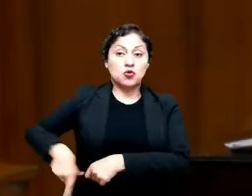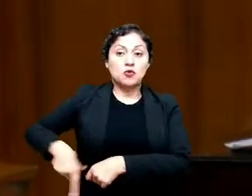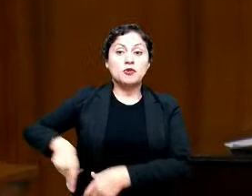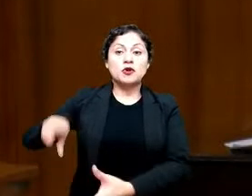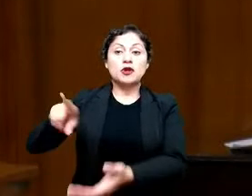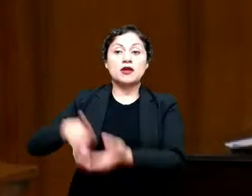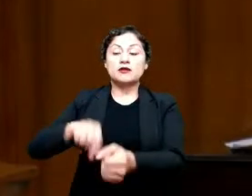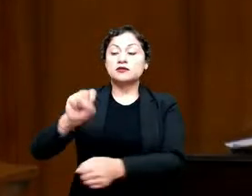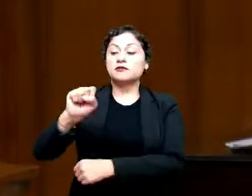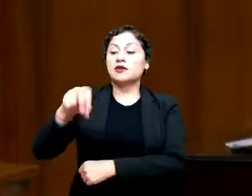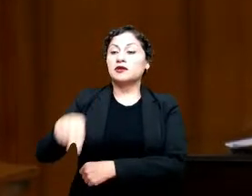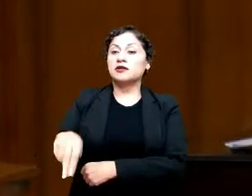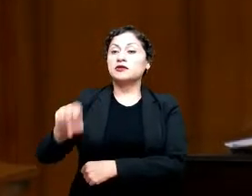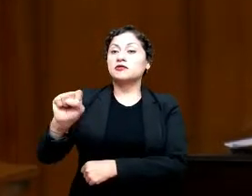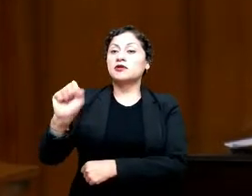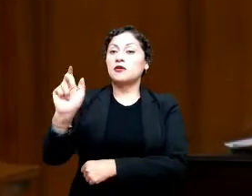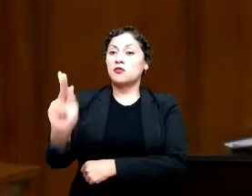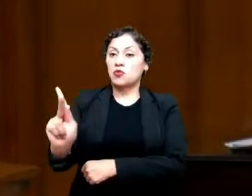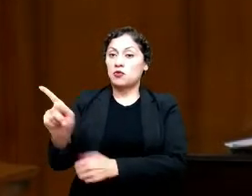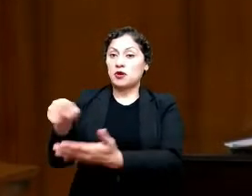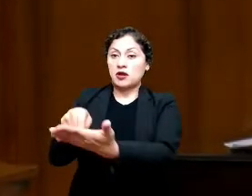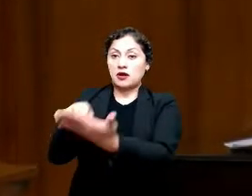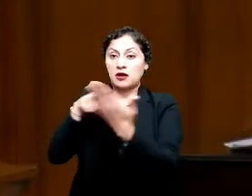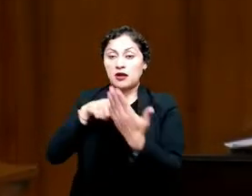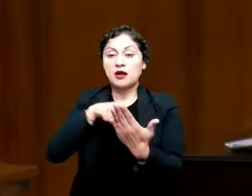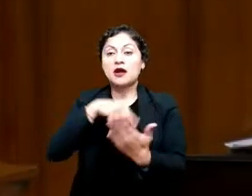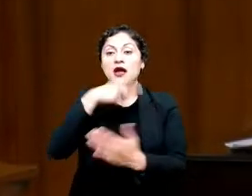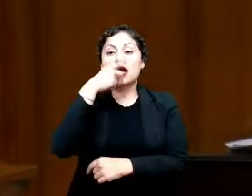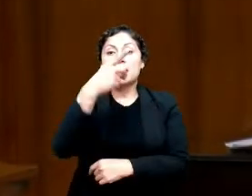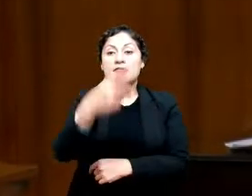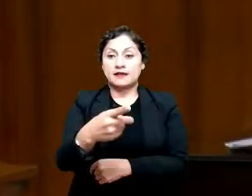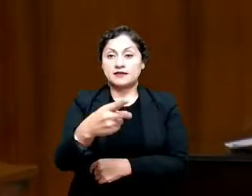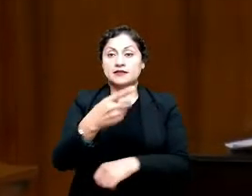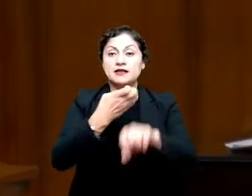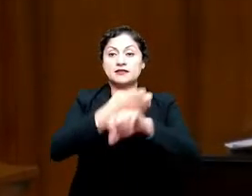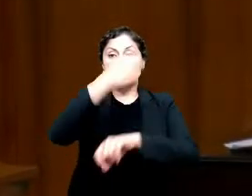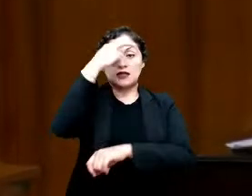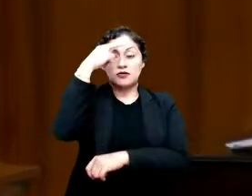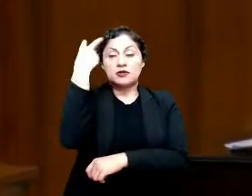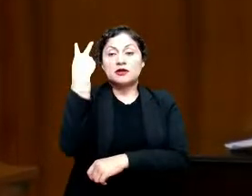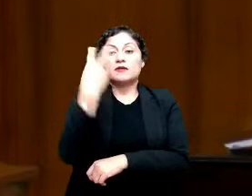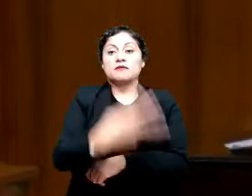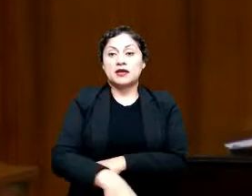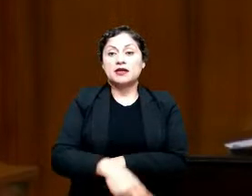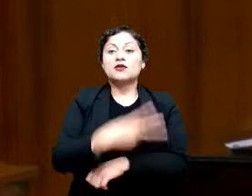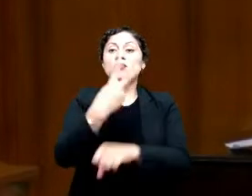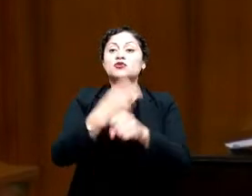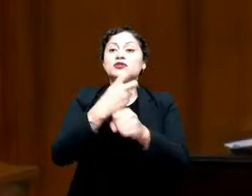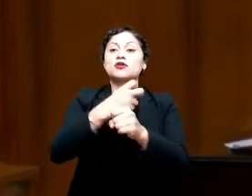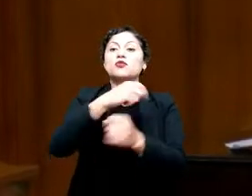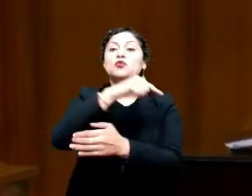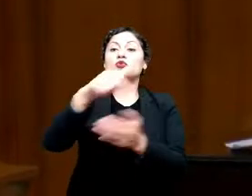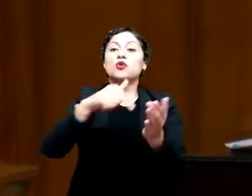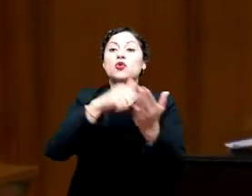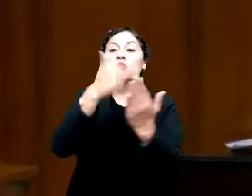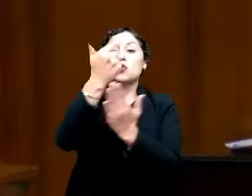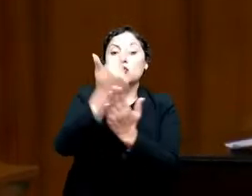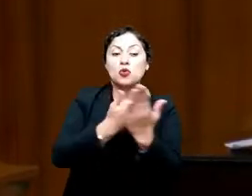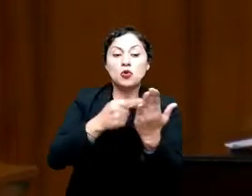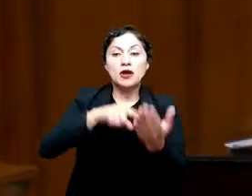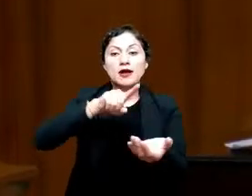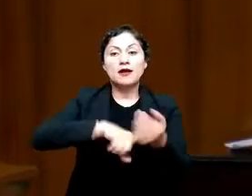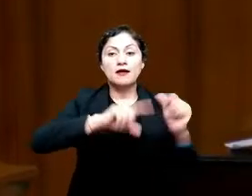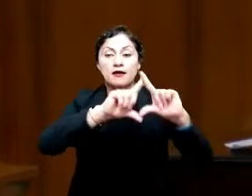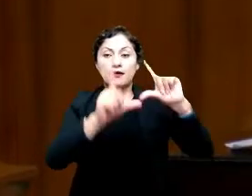de Seguridad Pública, el Estado de México ocupa el segundo lugar del país en delitos de